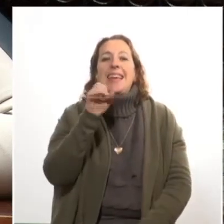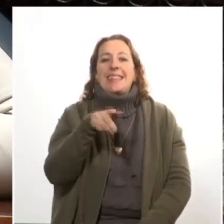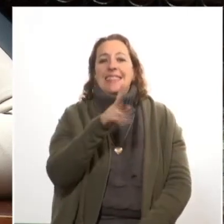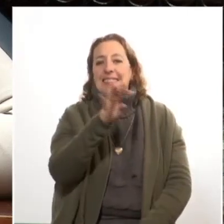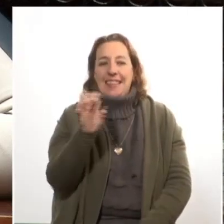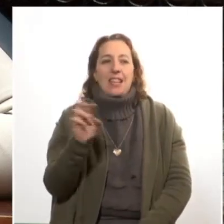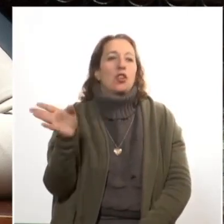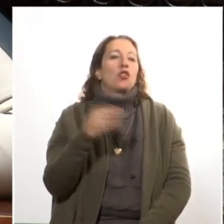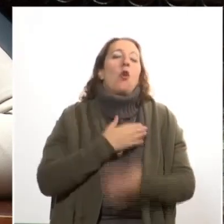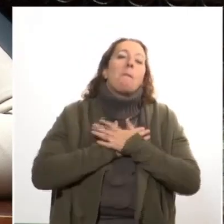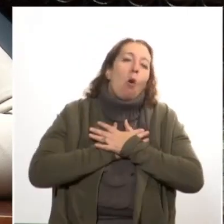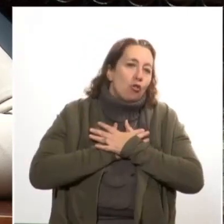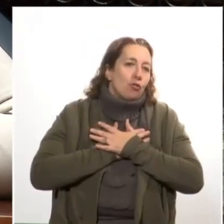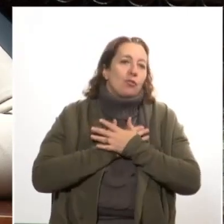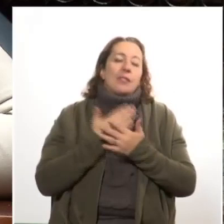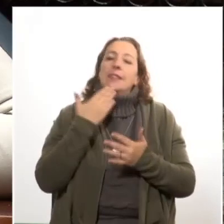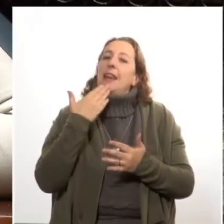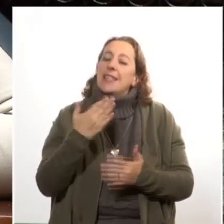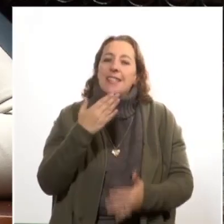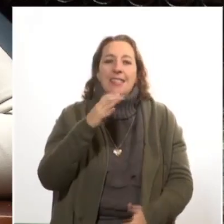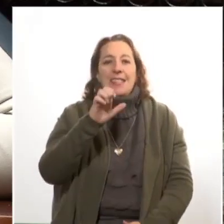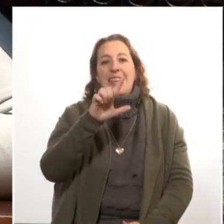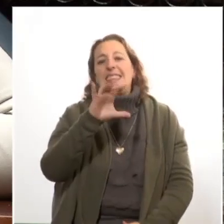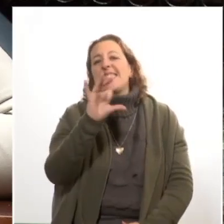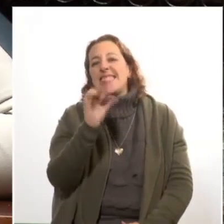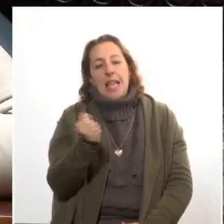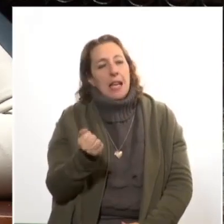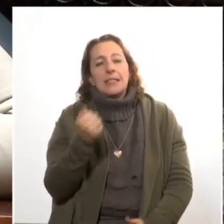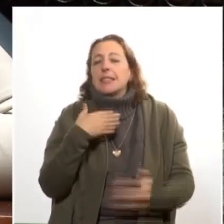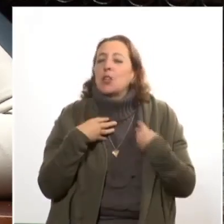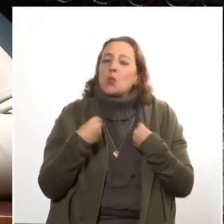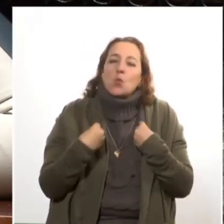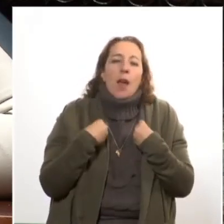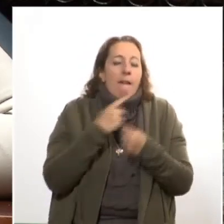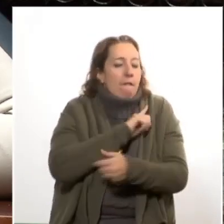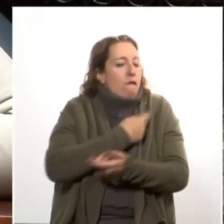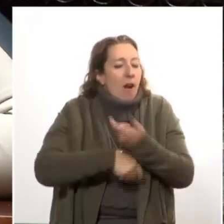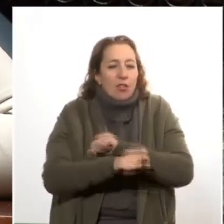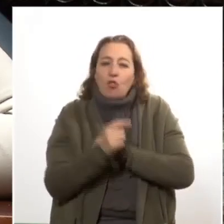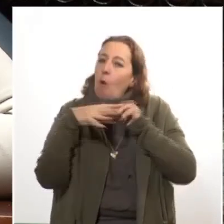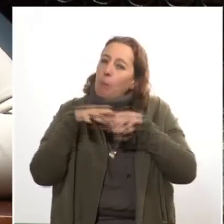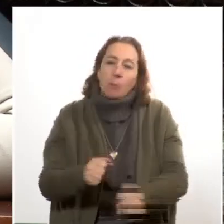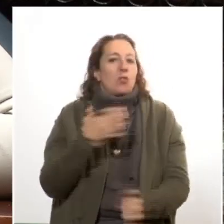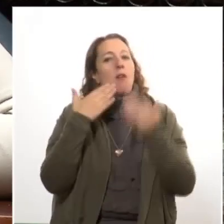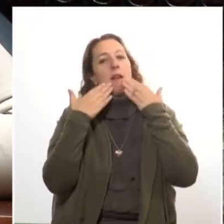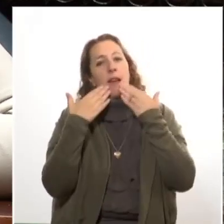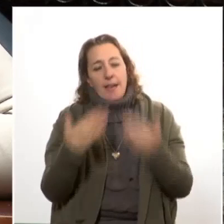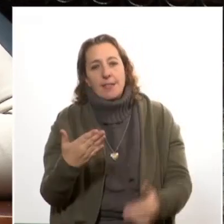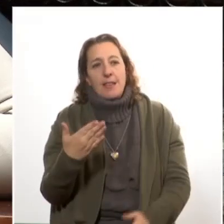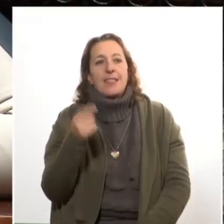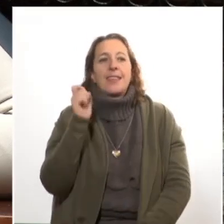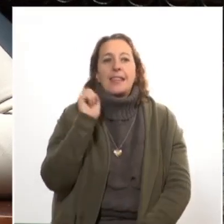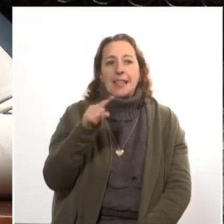todo tesón, gracias. Elisa, ternura, esfuerzo, compromiso, gracias. Y a